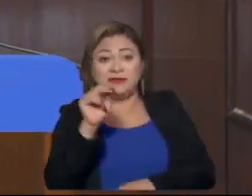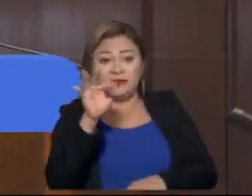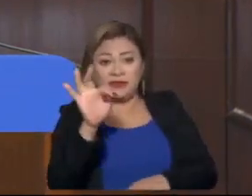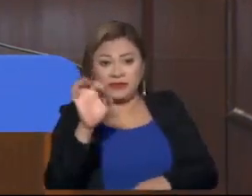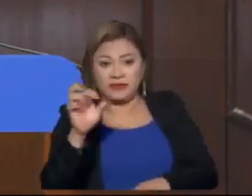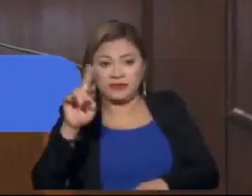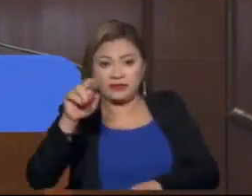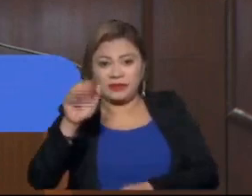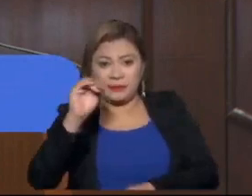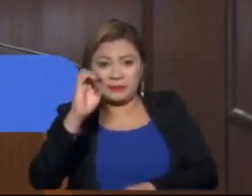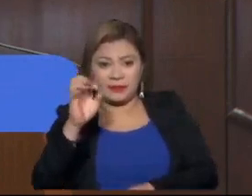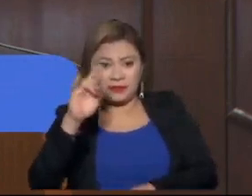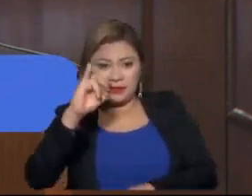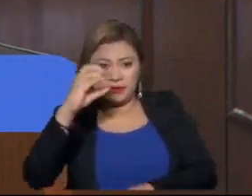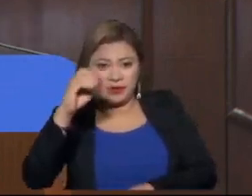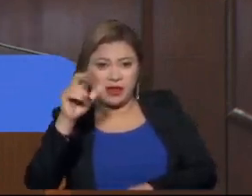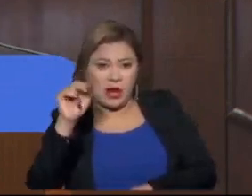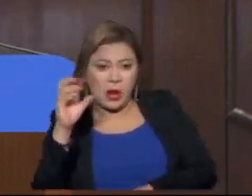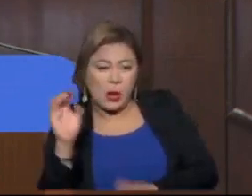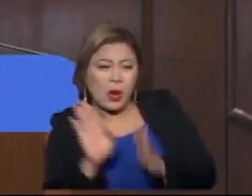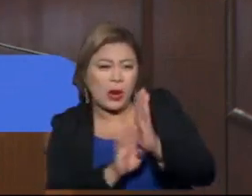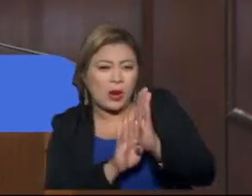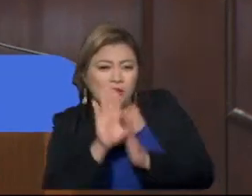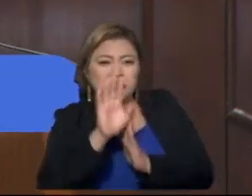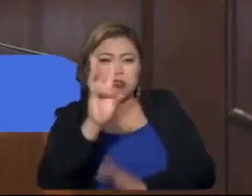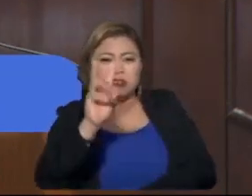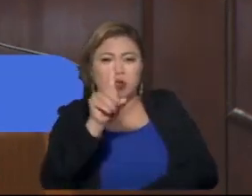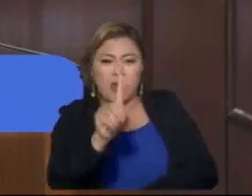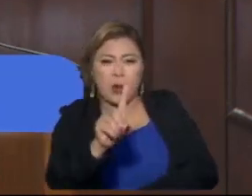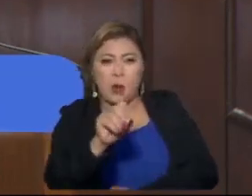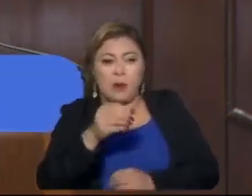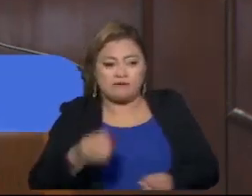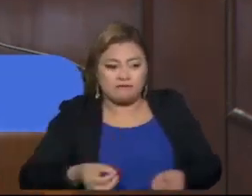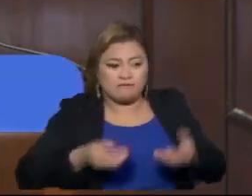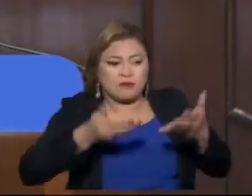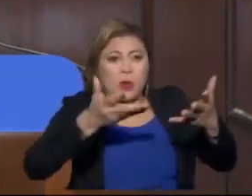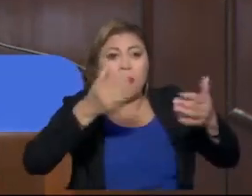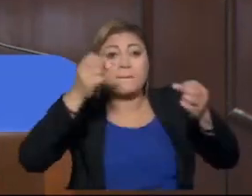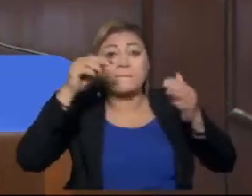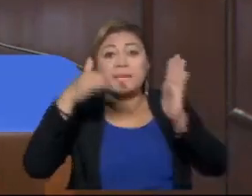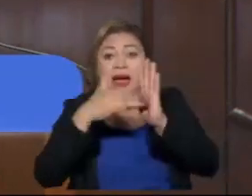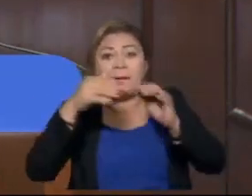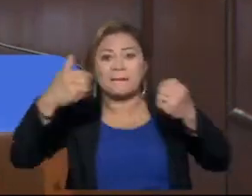Desarrollo, que beneficiará a 61 mil panameños.